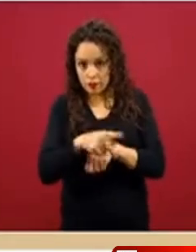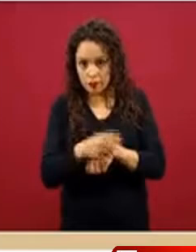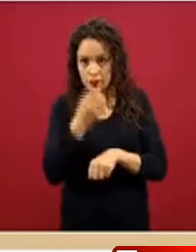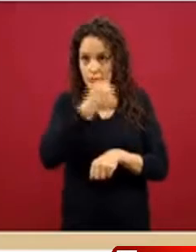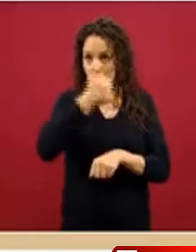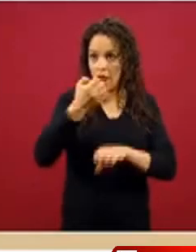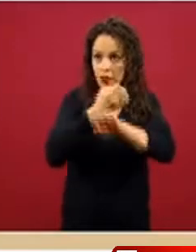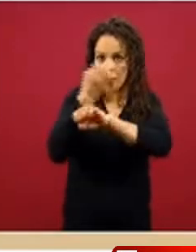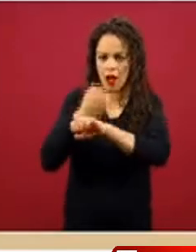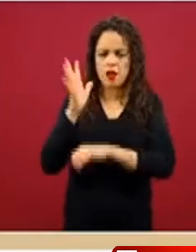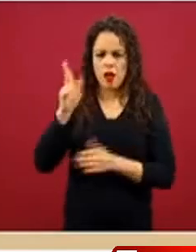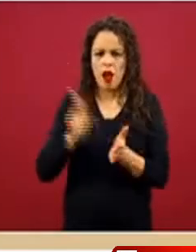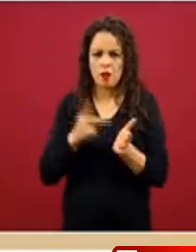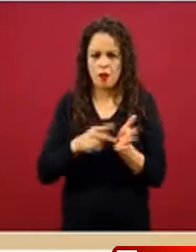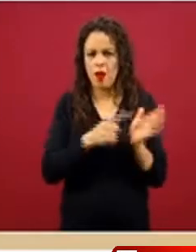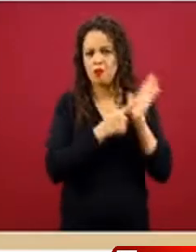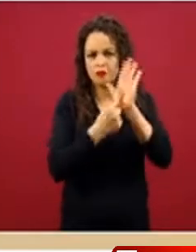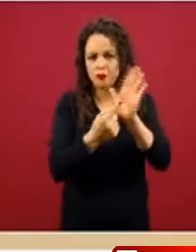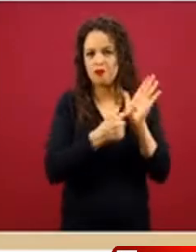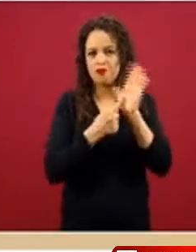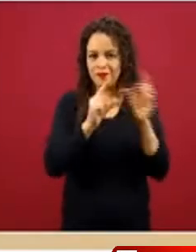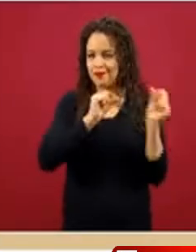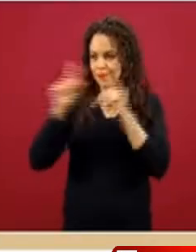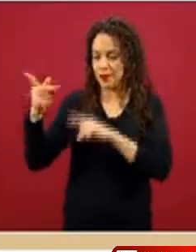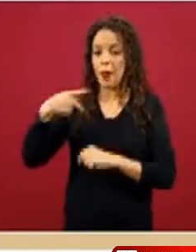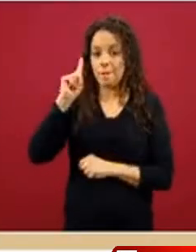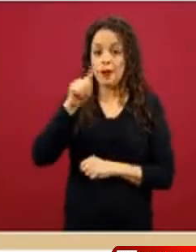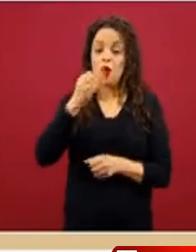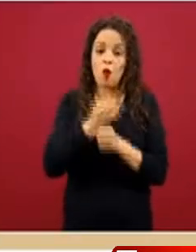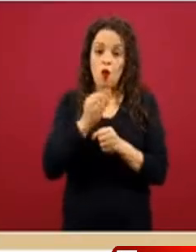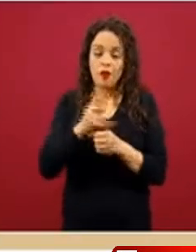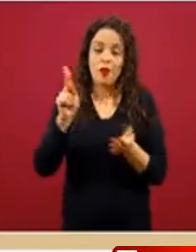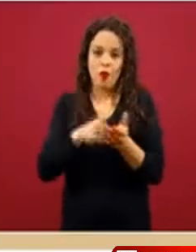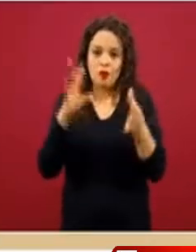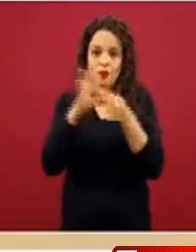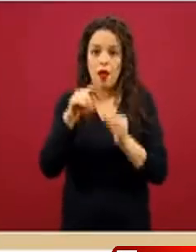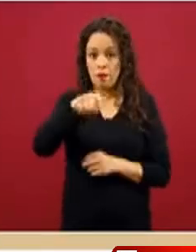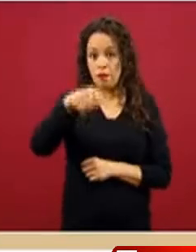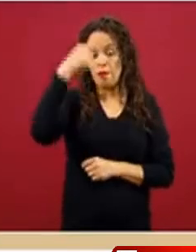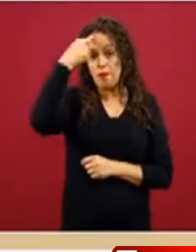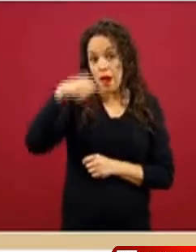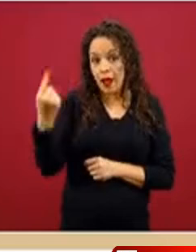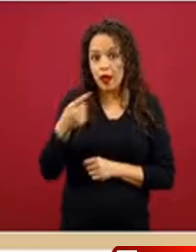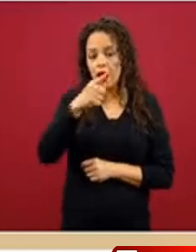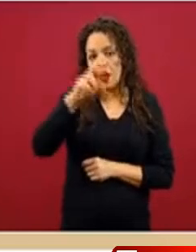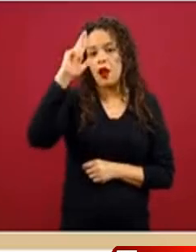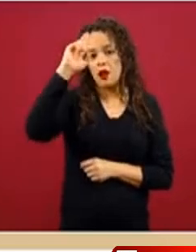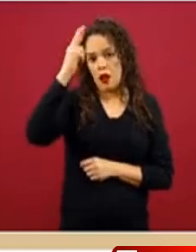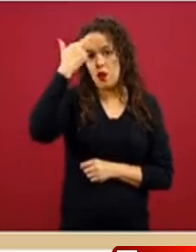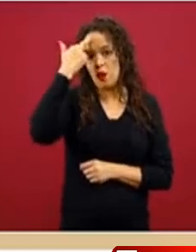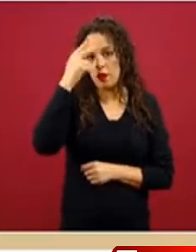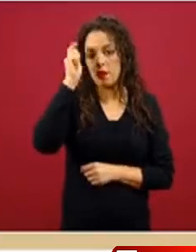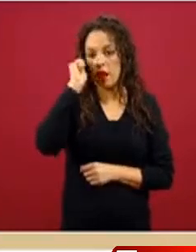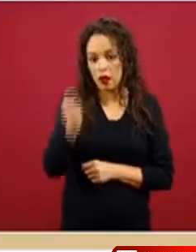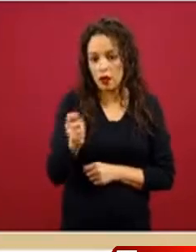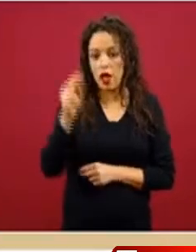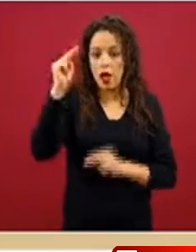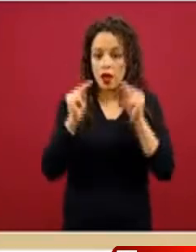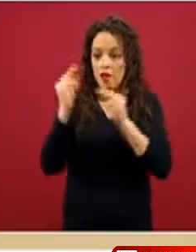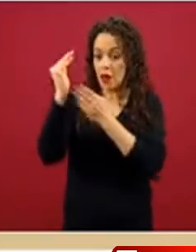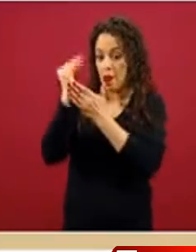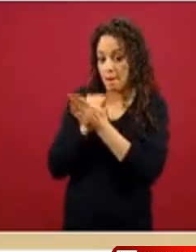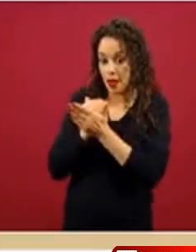presentado en diversas ocasiones. Hay que recordar que cómo va transitando a un nivel menor de